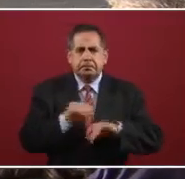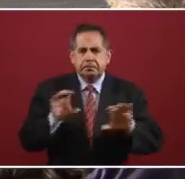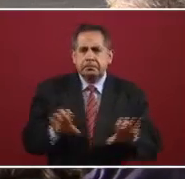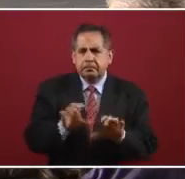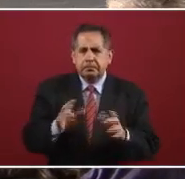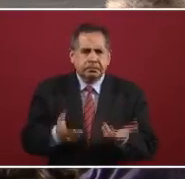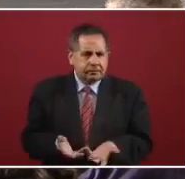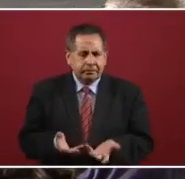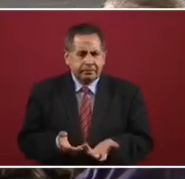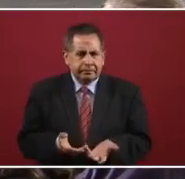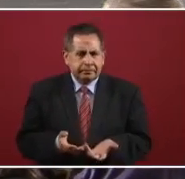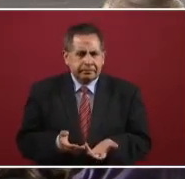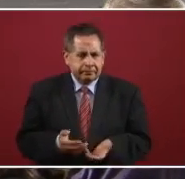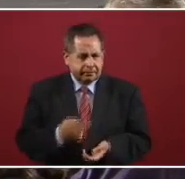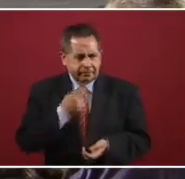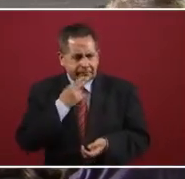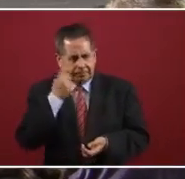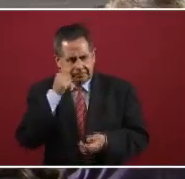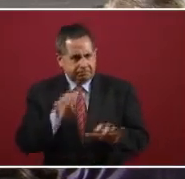¿cómo van a funcionar